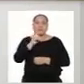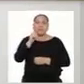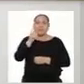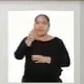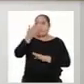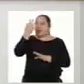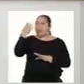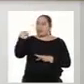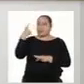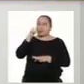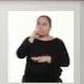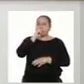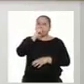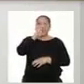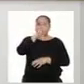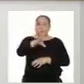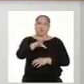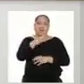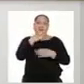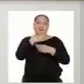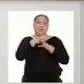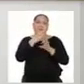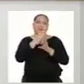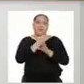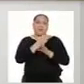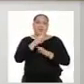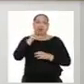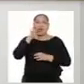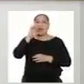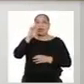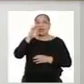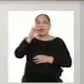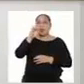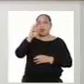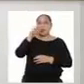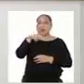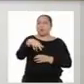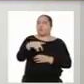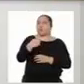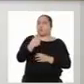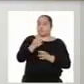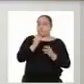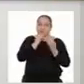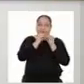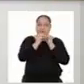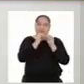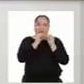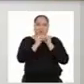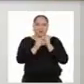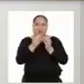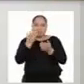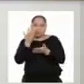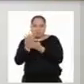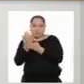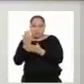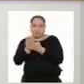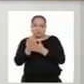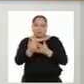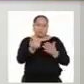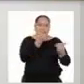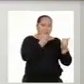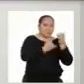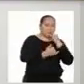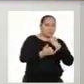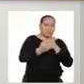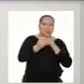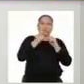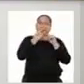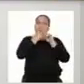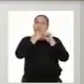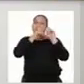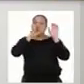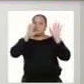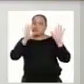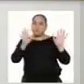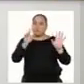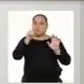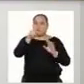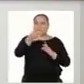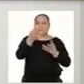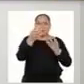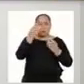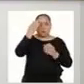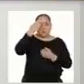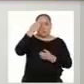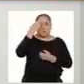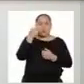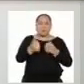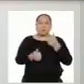nunca hablamos de un sistema de ecuaciones. Más bien, lo resolvimos mediante la estrategia de ensayo y error. Pero, si